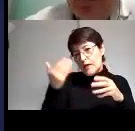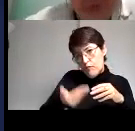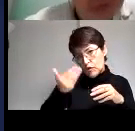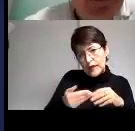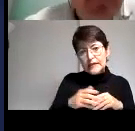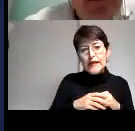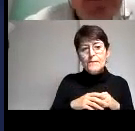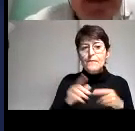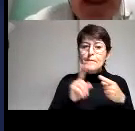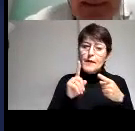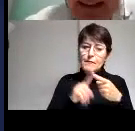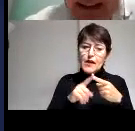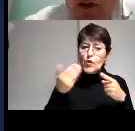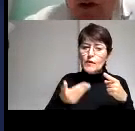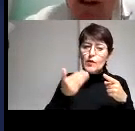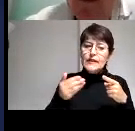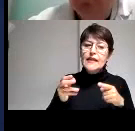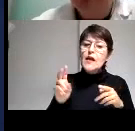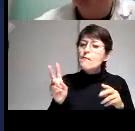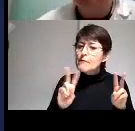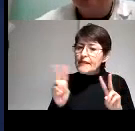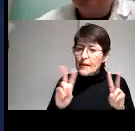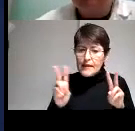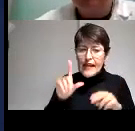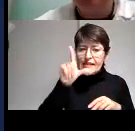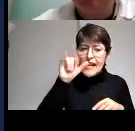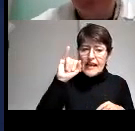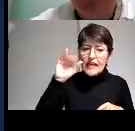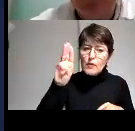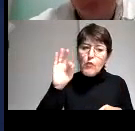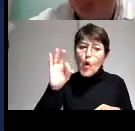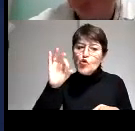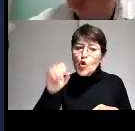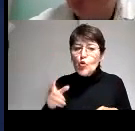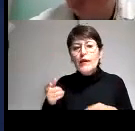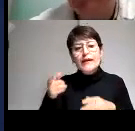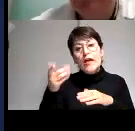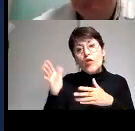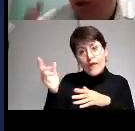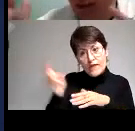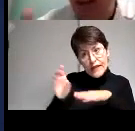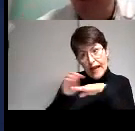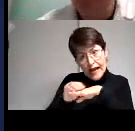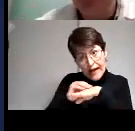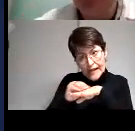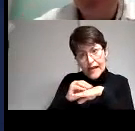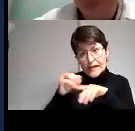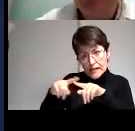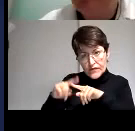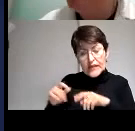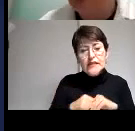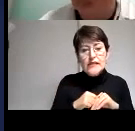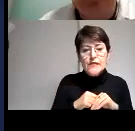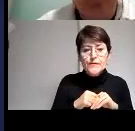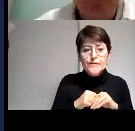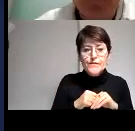Uno, hemos de obtener las vitaminas liposolubles, las hemos de obtener a partir de las grasas, porque no las vamos a encontrar disueltas, no tiene sentido que las encontremos disueltas